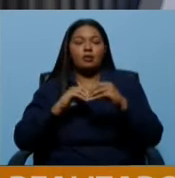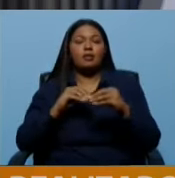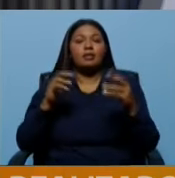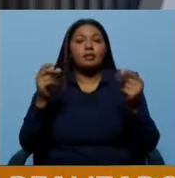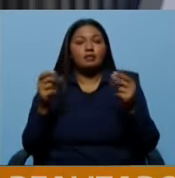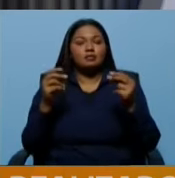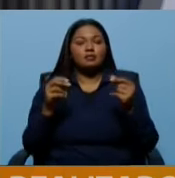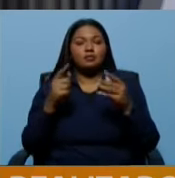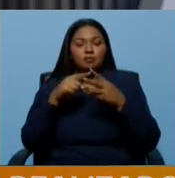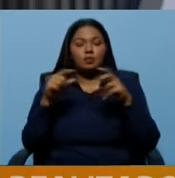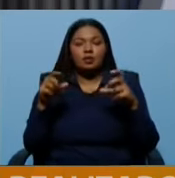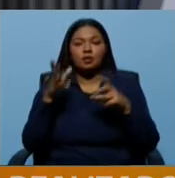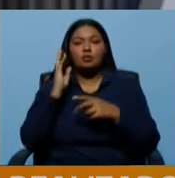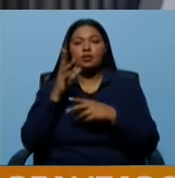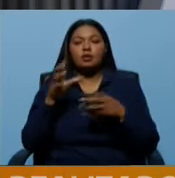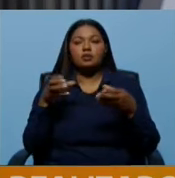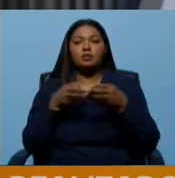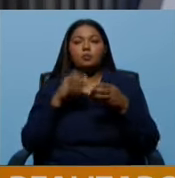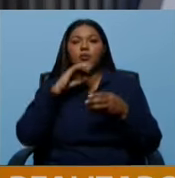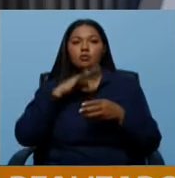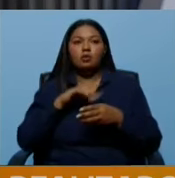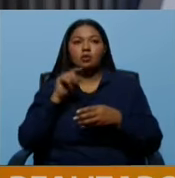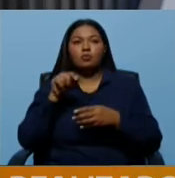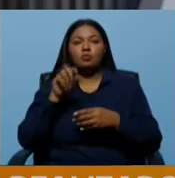la página Congreso del Bloque Histórico